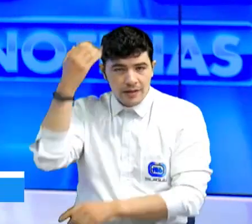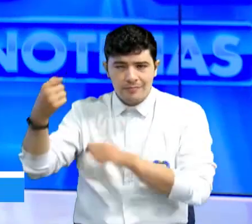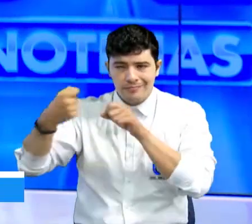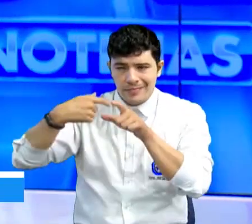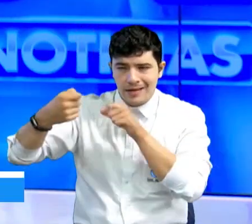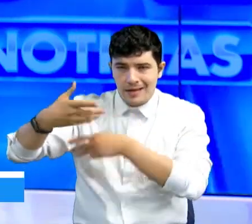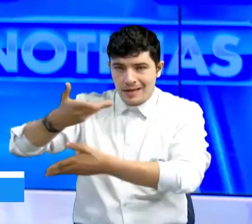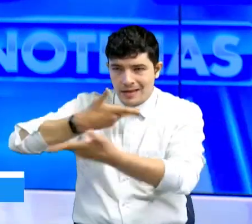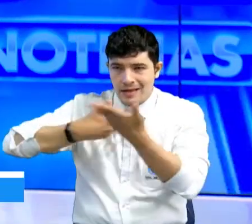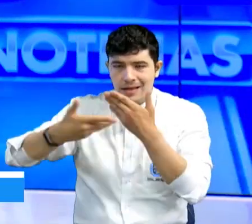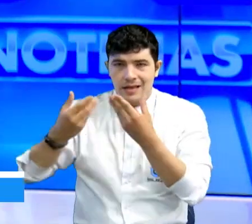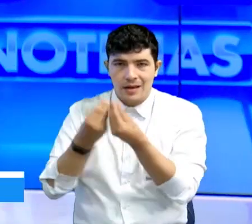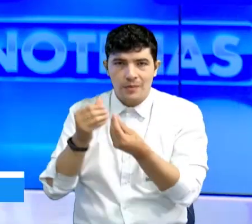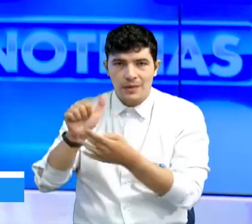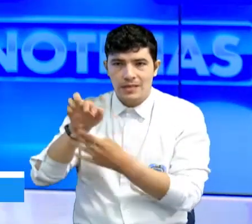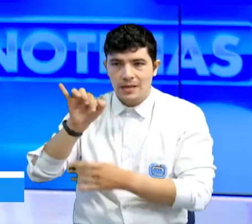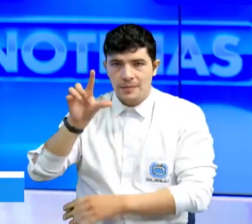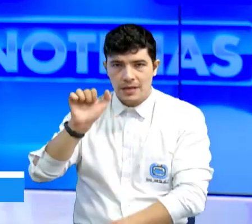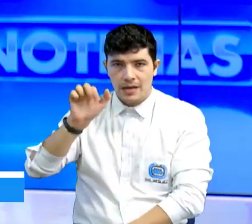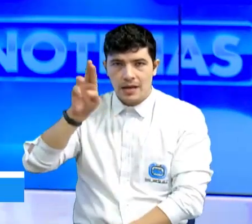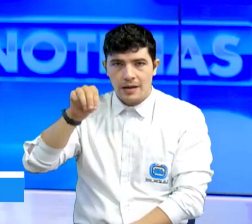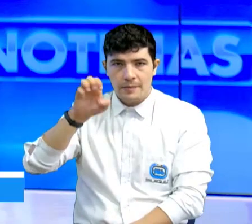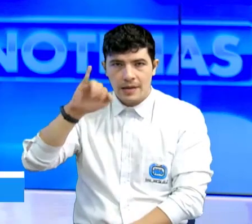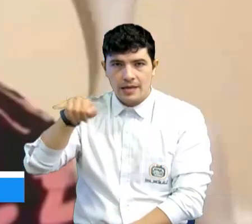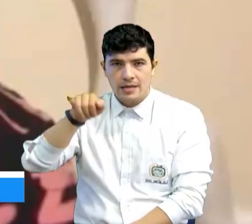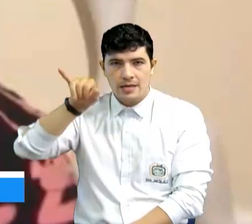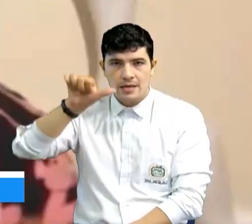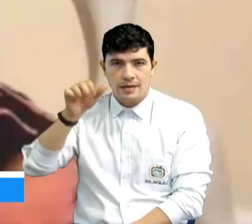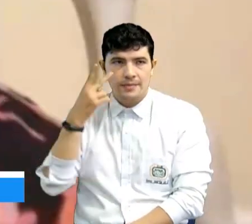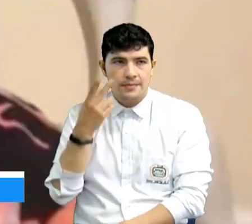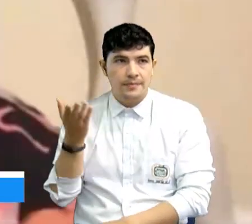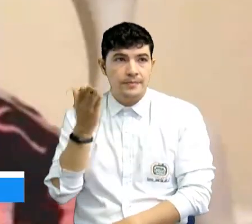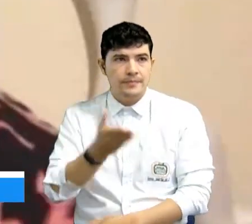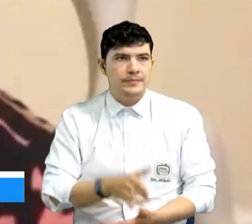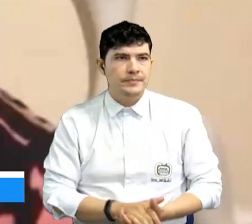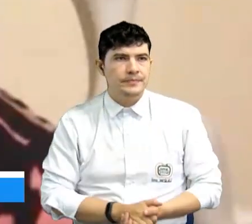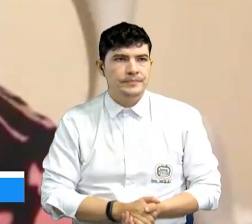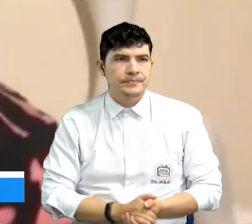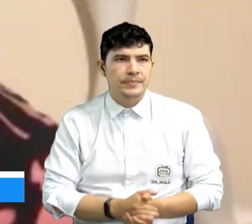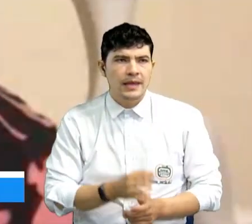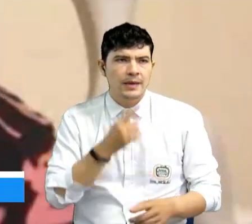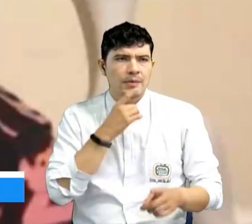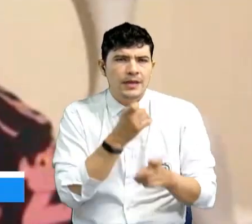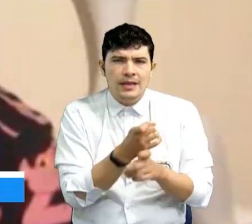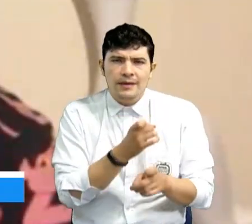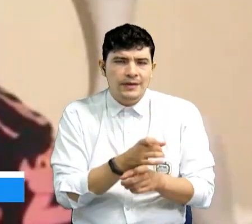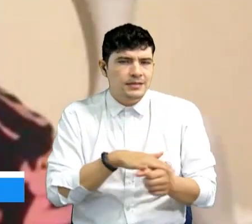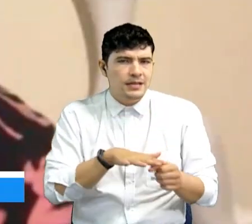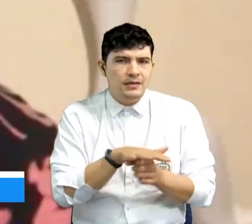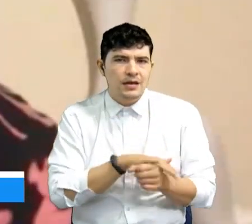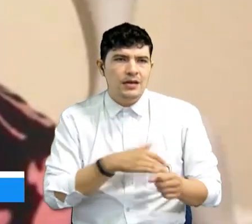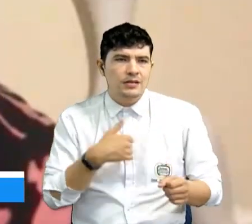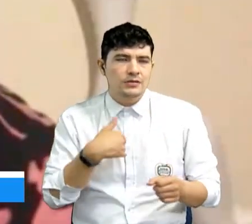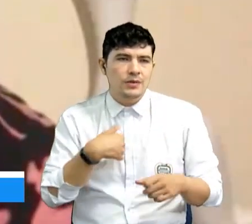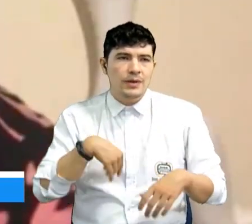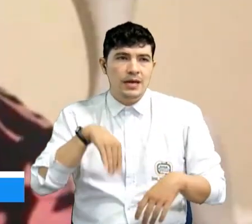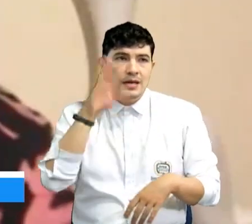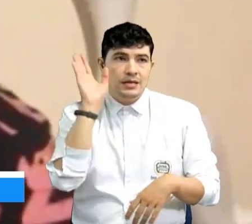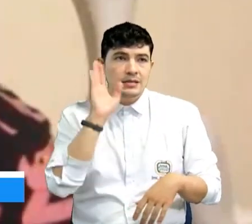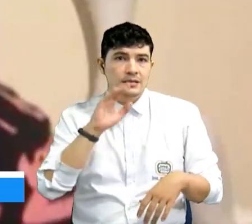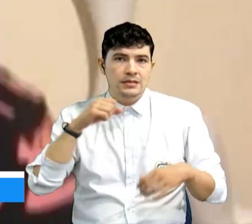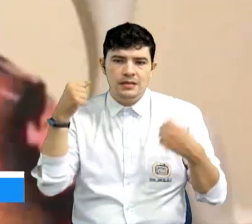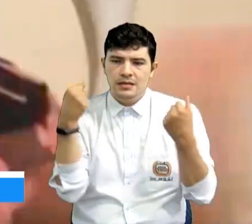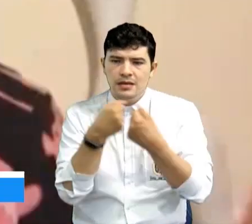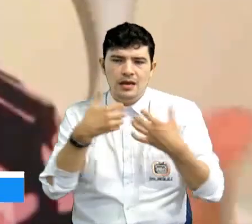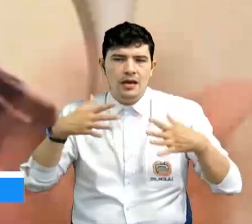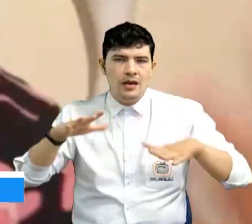con nuestra compañera pilar megía pues es muy difícil que me pase algo largo cuando yo creo que tengo más probabilidades de que me atropelle